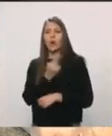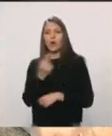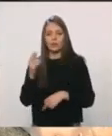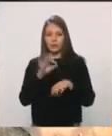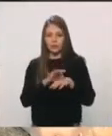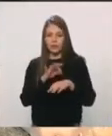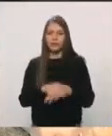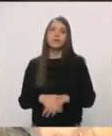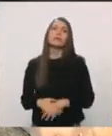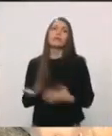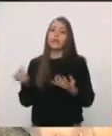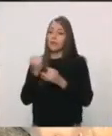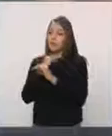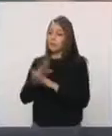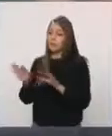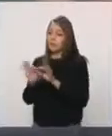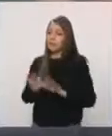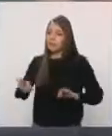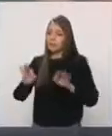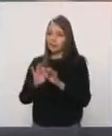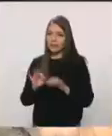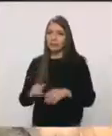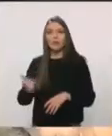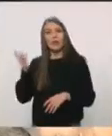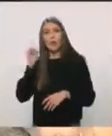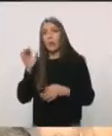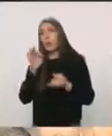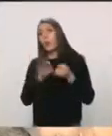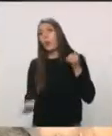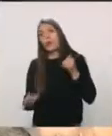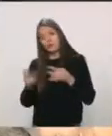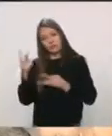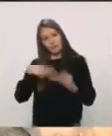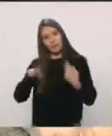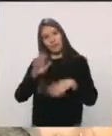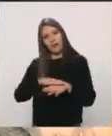información tan valiosa. Esperamos que no sea la última vez, Neri. Muchísimas gracias por su Cuando participación. quieran. Gracias. A ustedes.